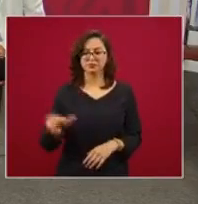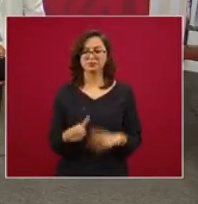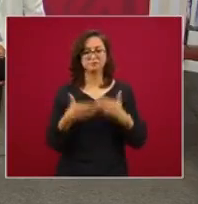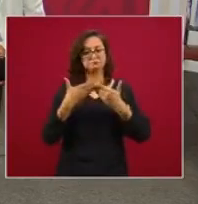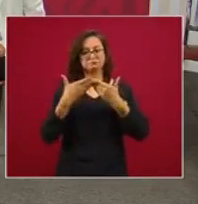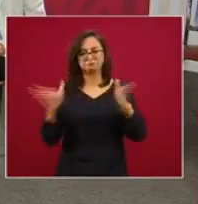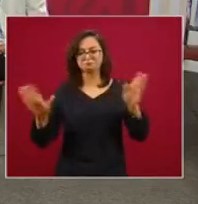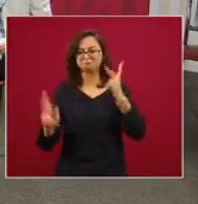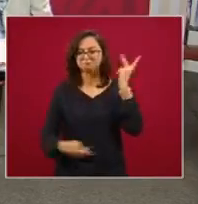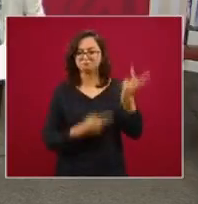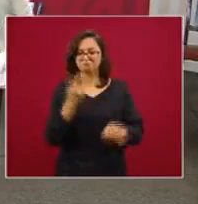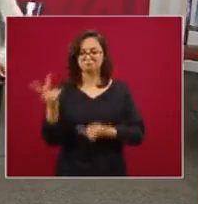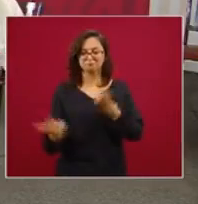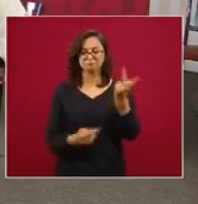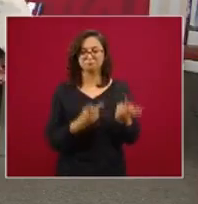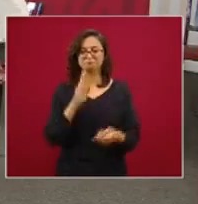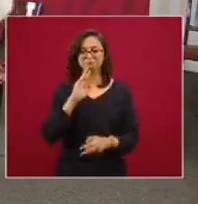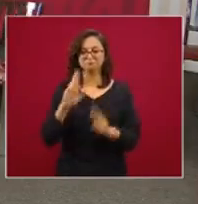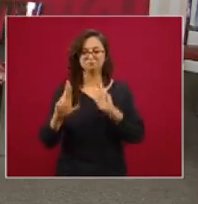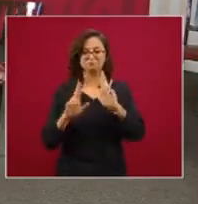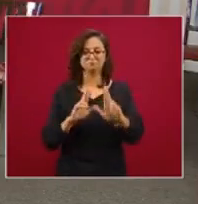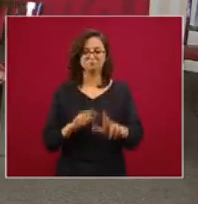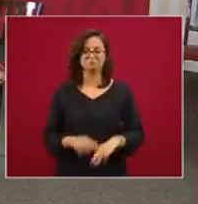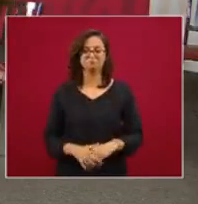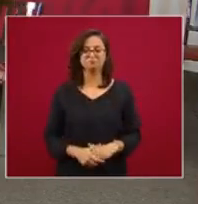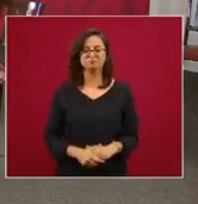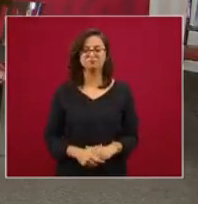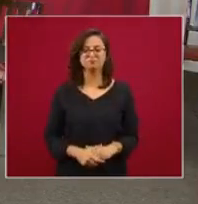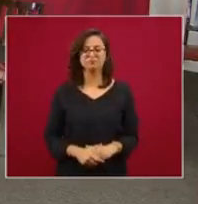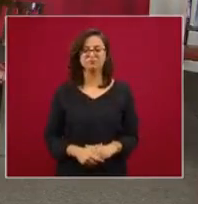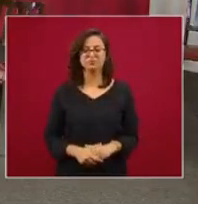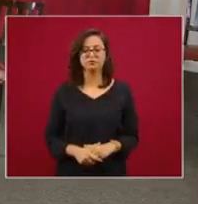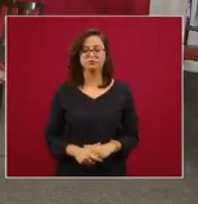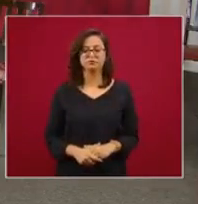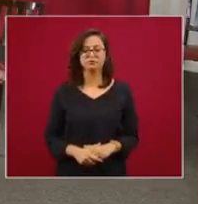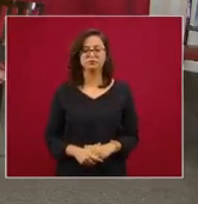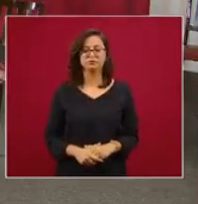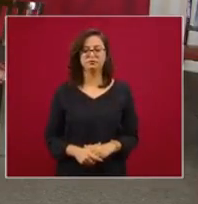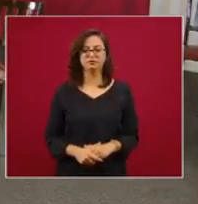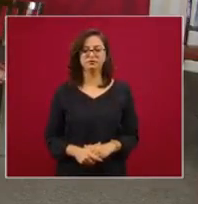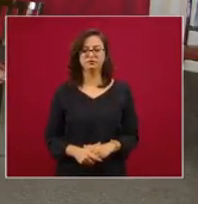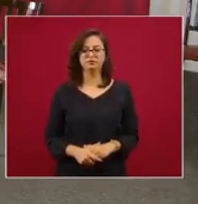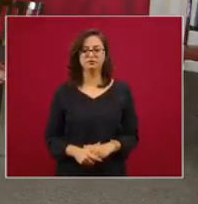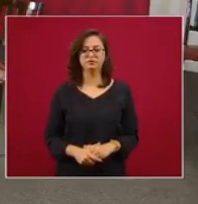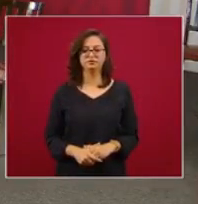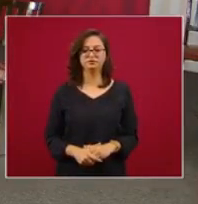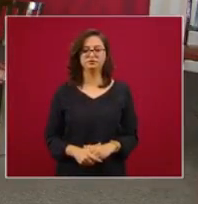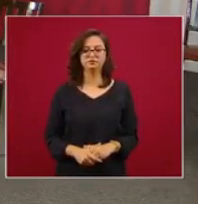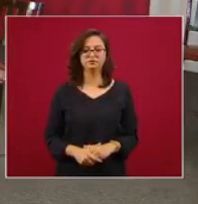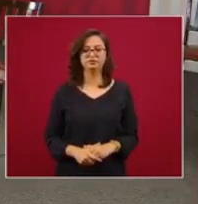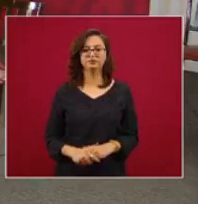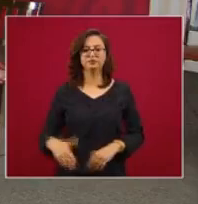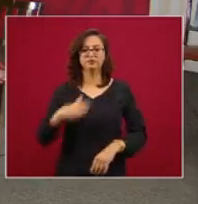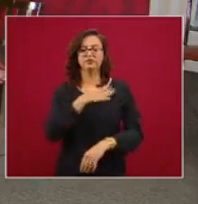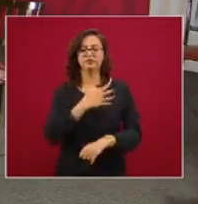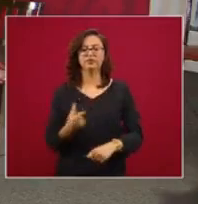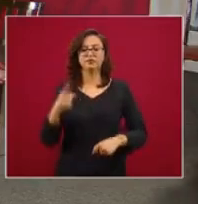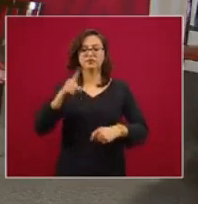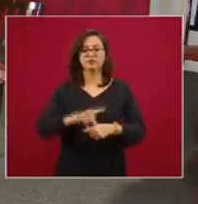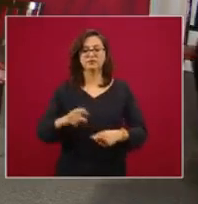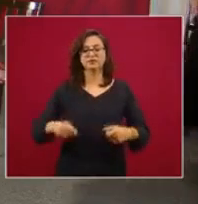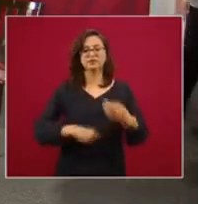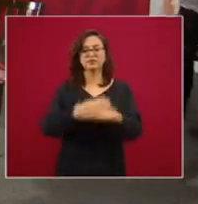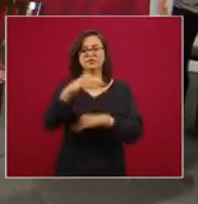pues dicho a esta reportera. El día de hoy pudimos observar cómo la titular de la Secretaría de Gobernación de